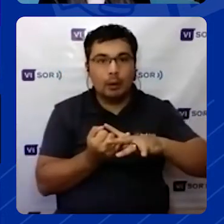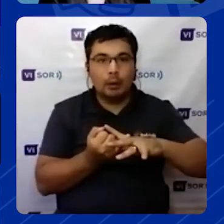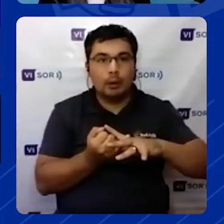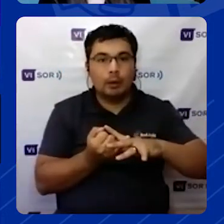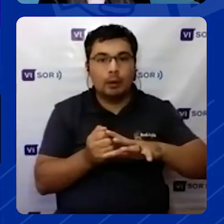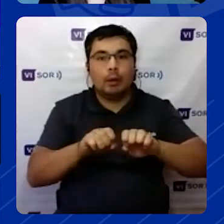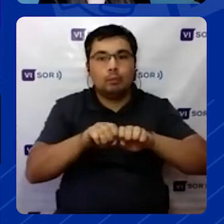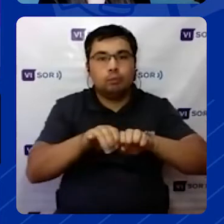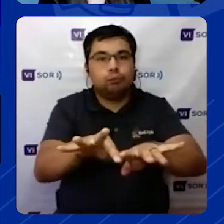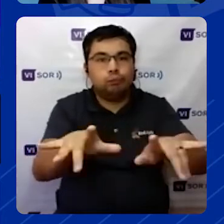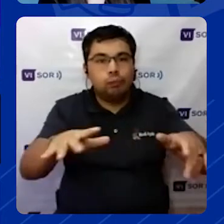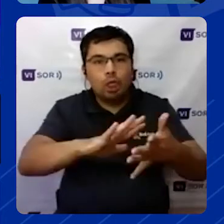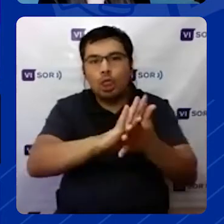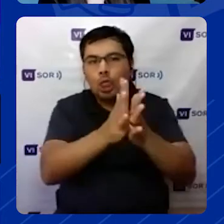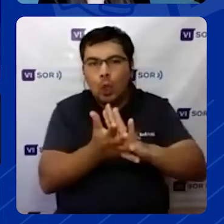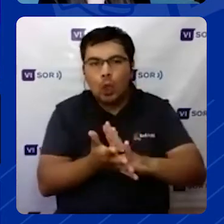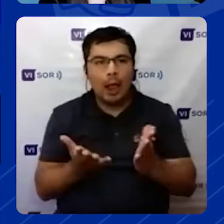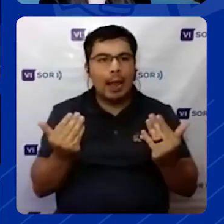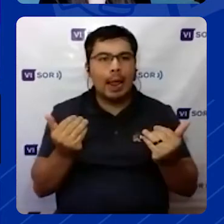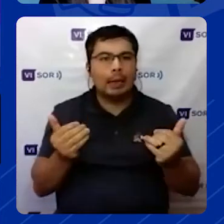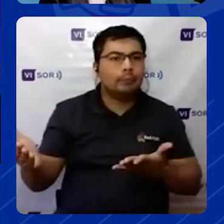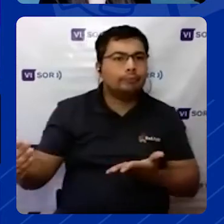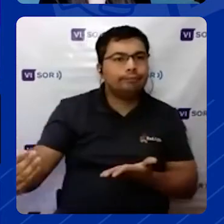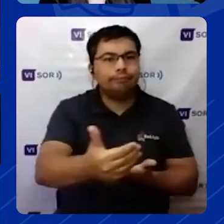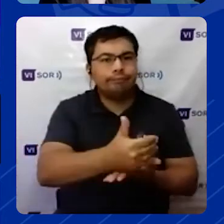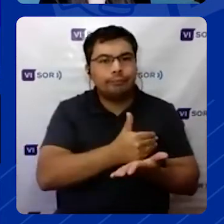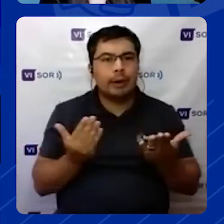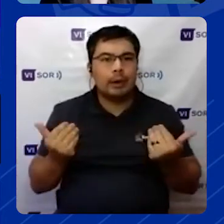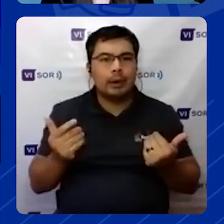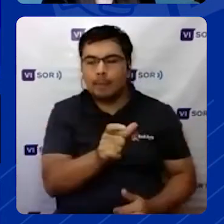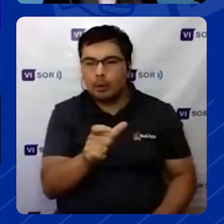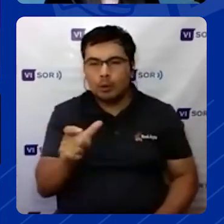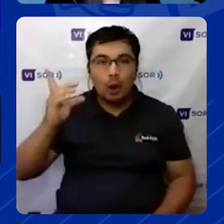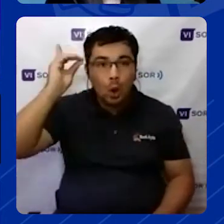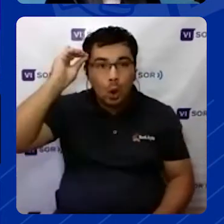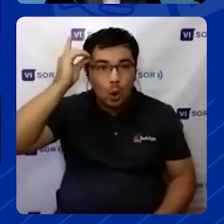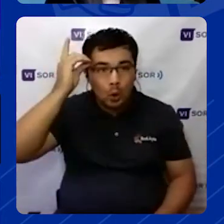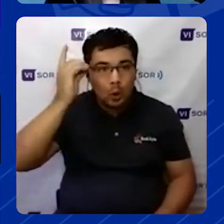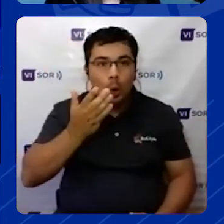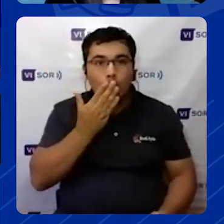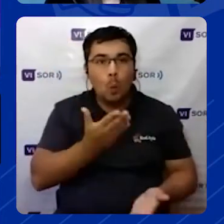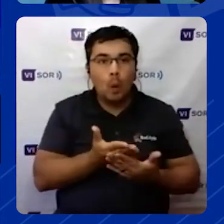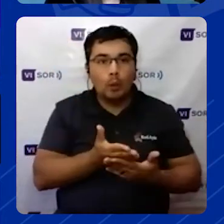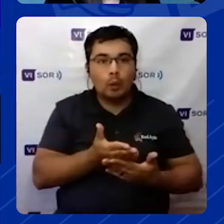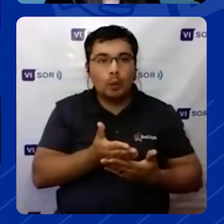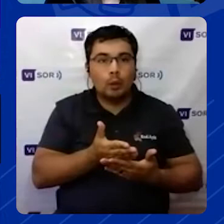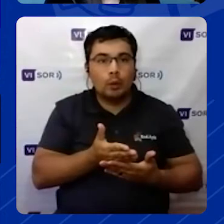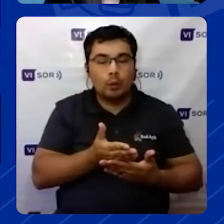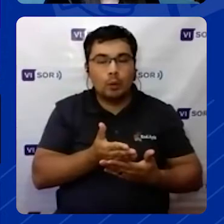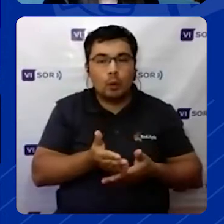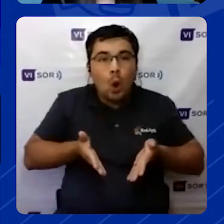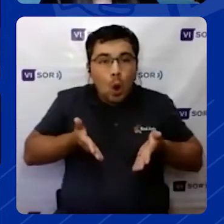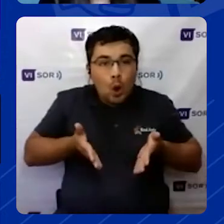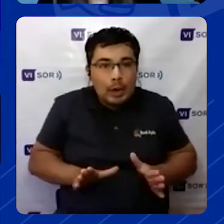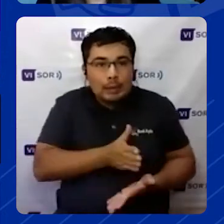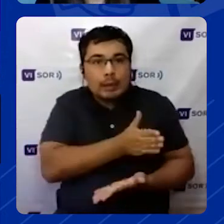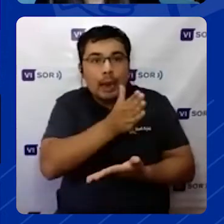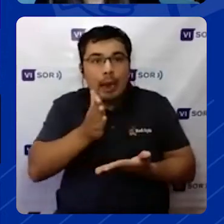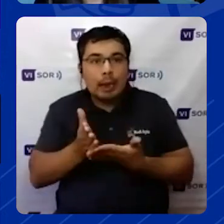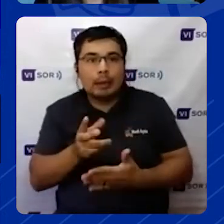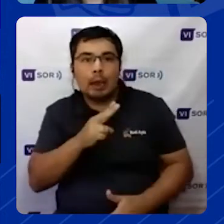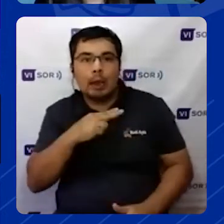discapacidad intelectual, desde que nacen hasta que termina su vida. Es decir, tenemos áreas dedicadas